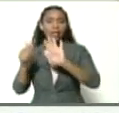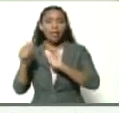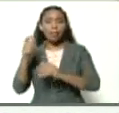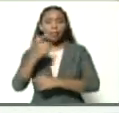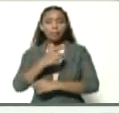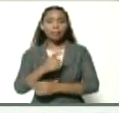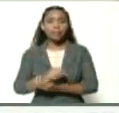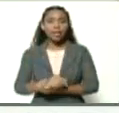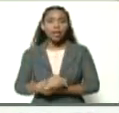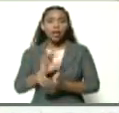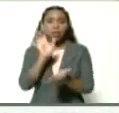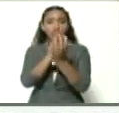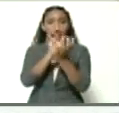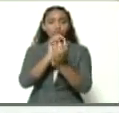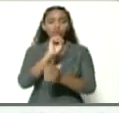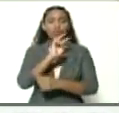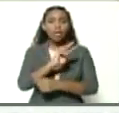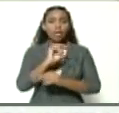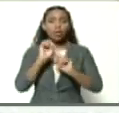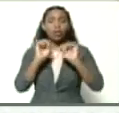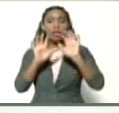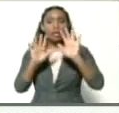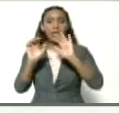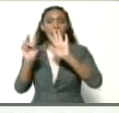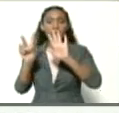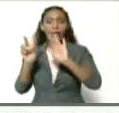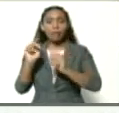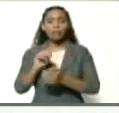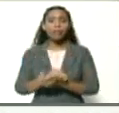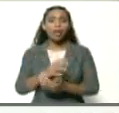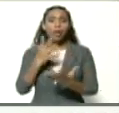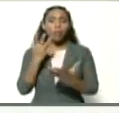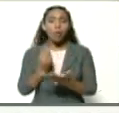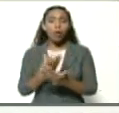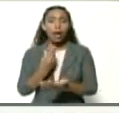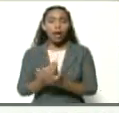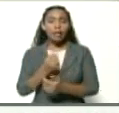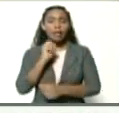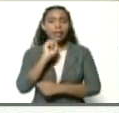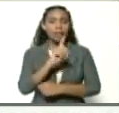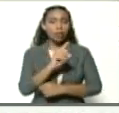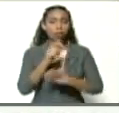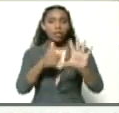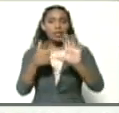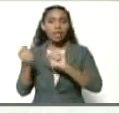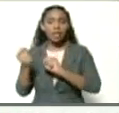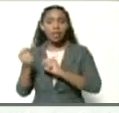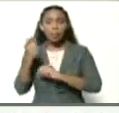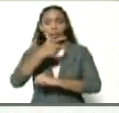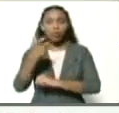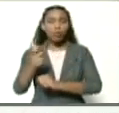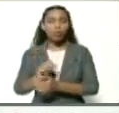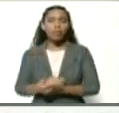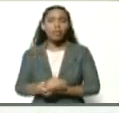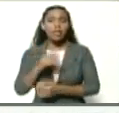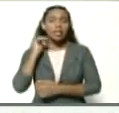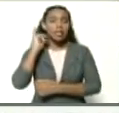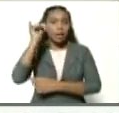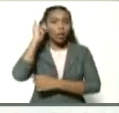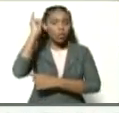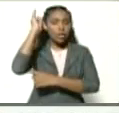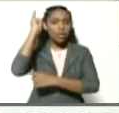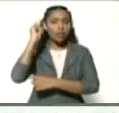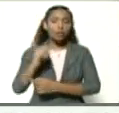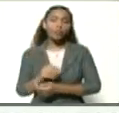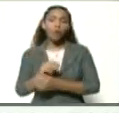Esparta, 217 casos, Monagas, 160 casos, Yaracuy, 80